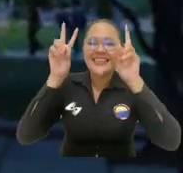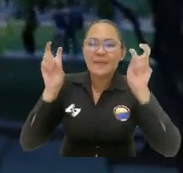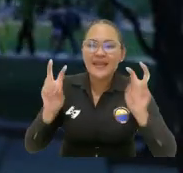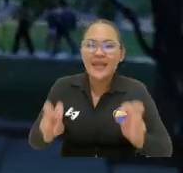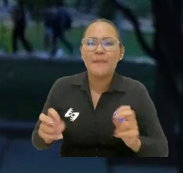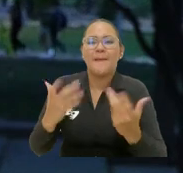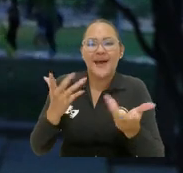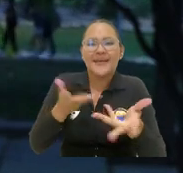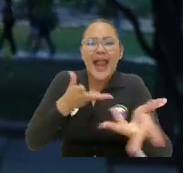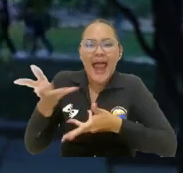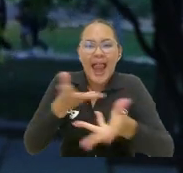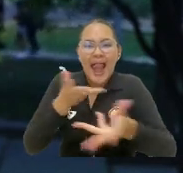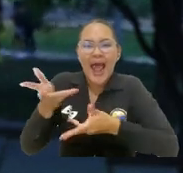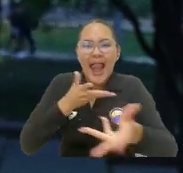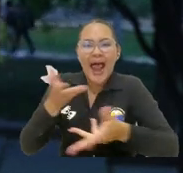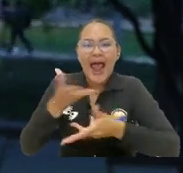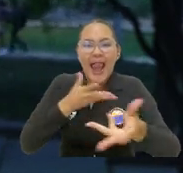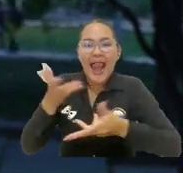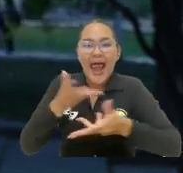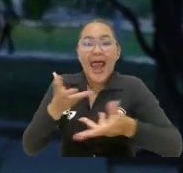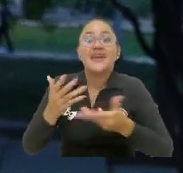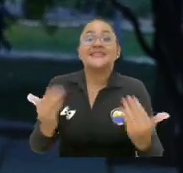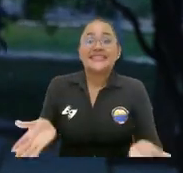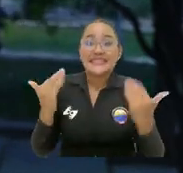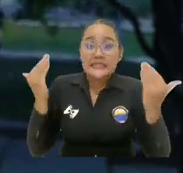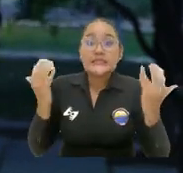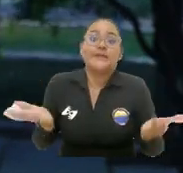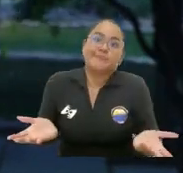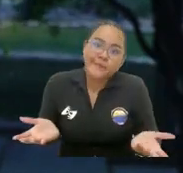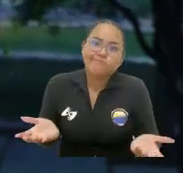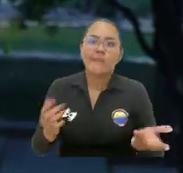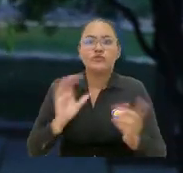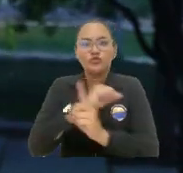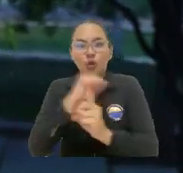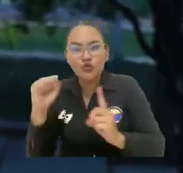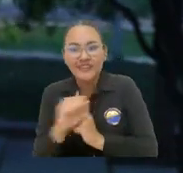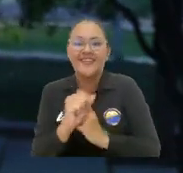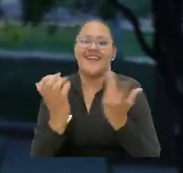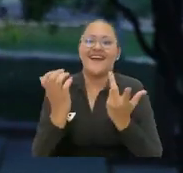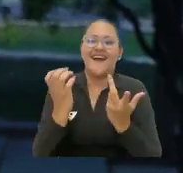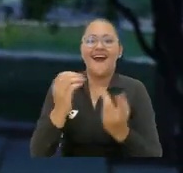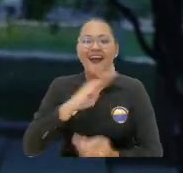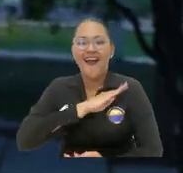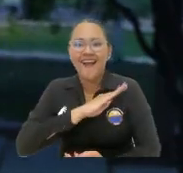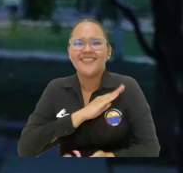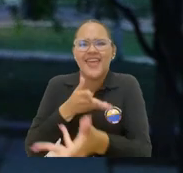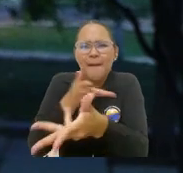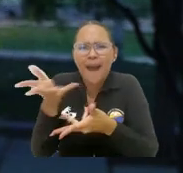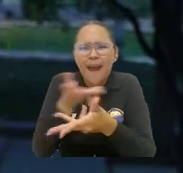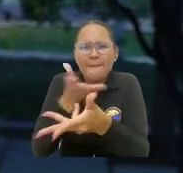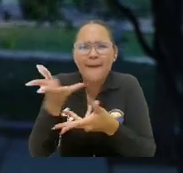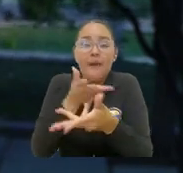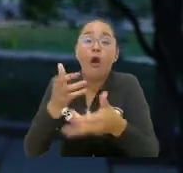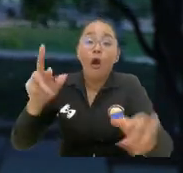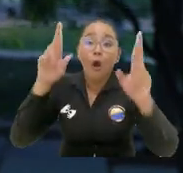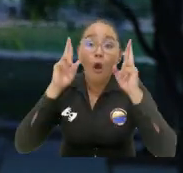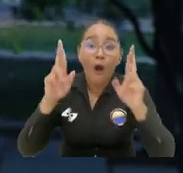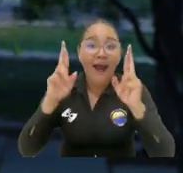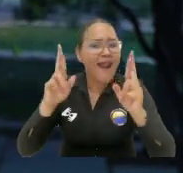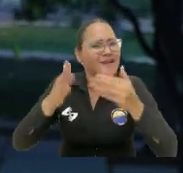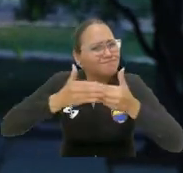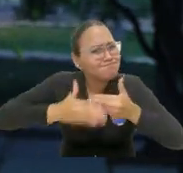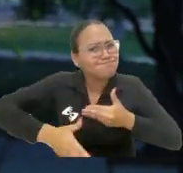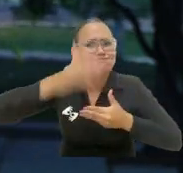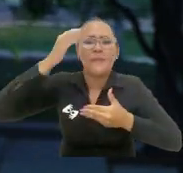cada tema y ya se ha gustado mucho que haya entrelazación dentro de la universidad y la alcaldía. Y ojalá no siga el primero,